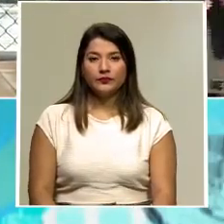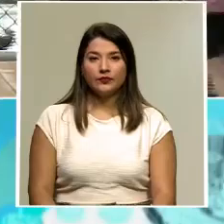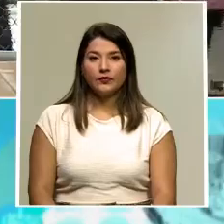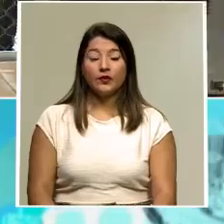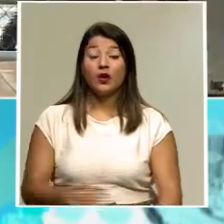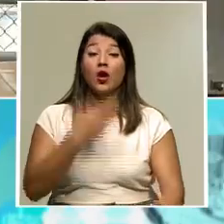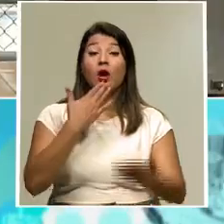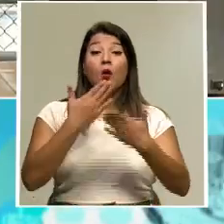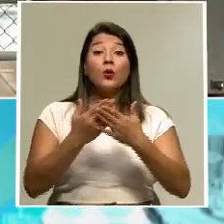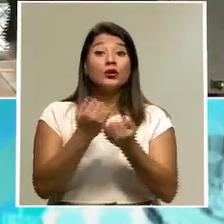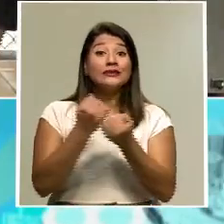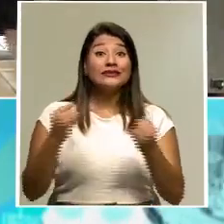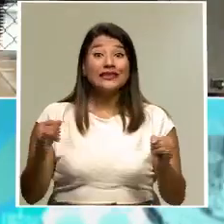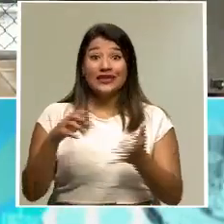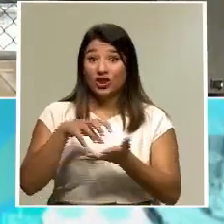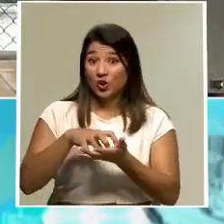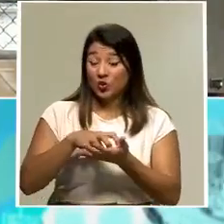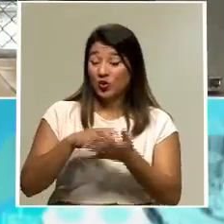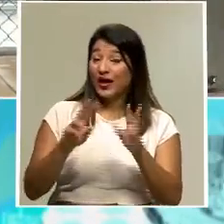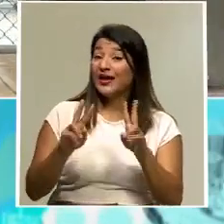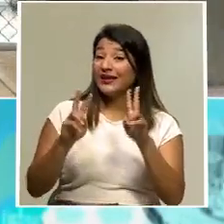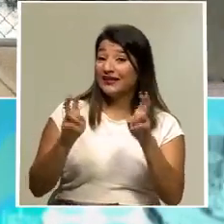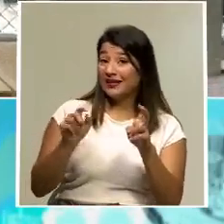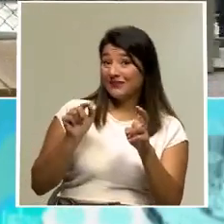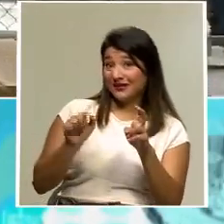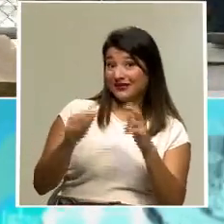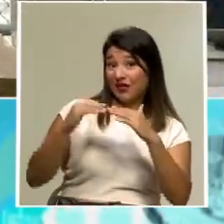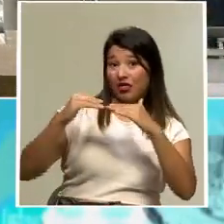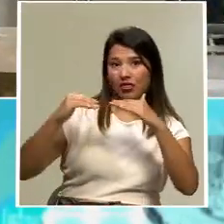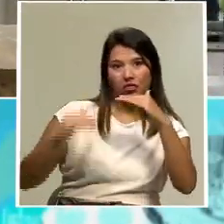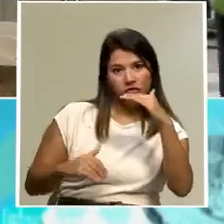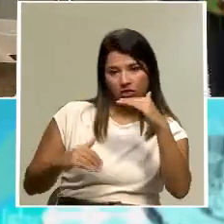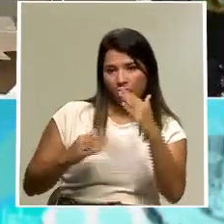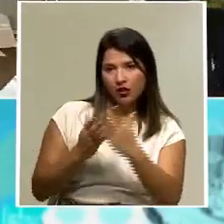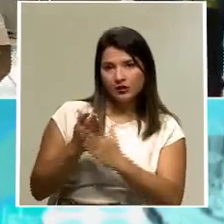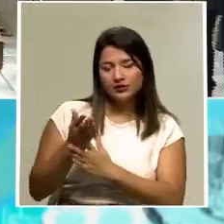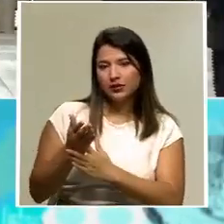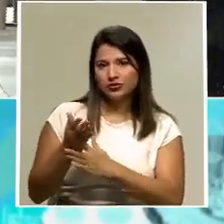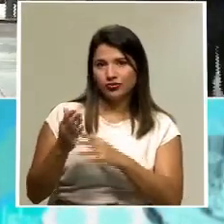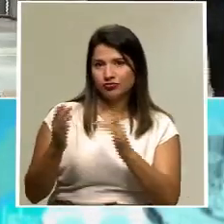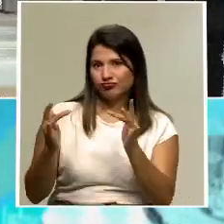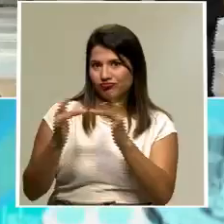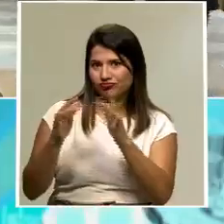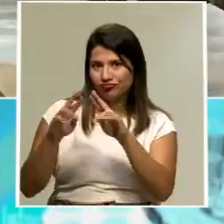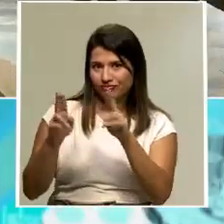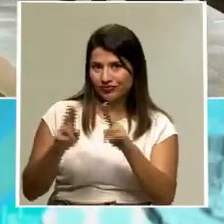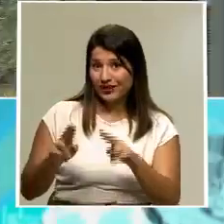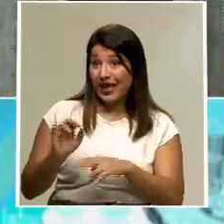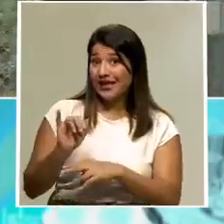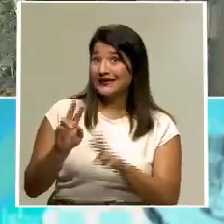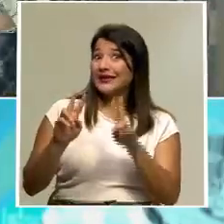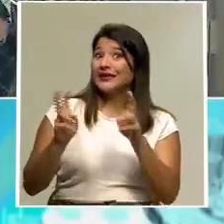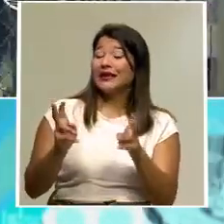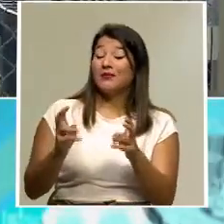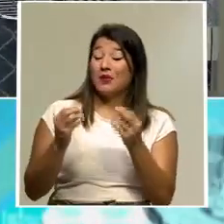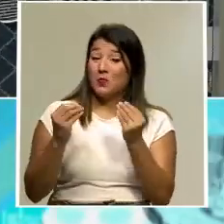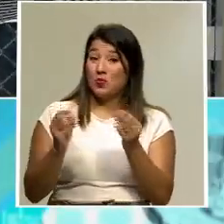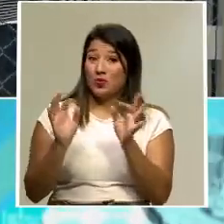Bueno, y es que sin duda alguna el tema de la brecha digital ha sido pues un tema a tratar, Ernesto y